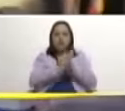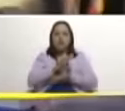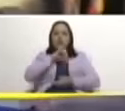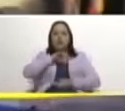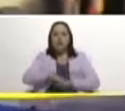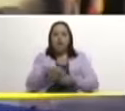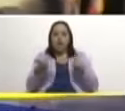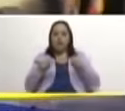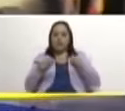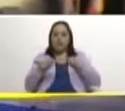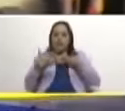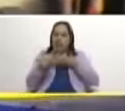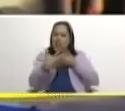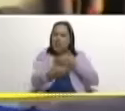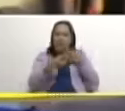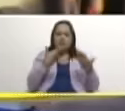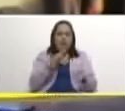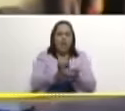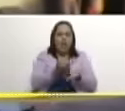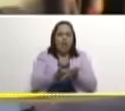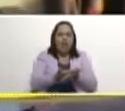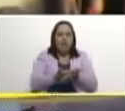todas las anécdotas, los testimonios